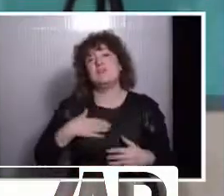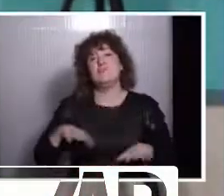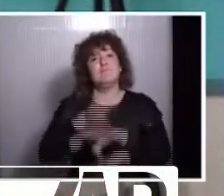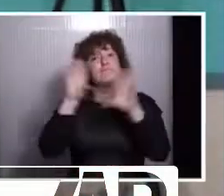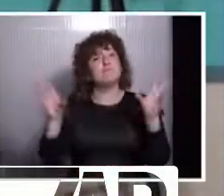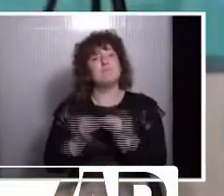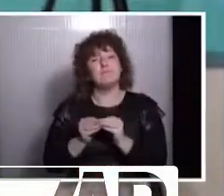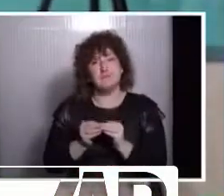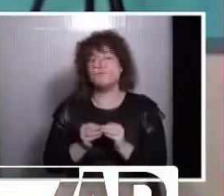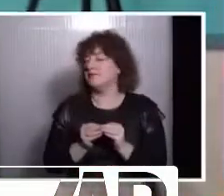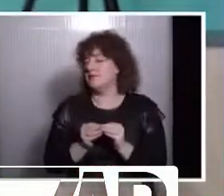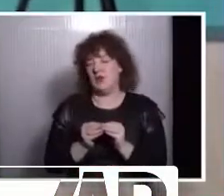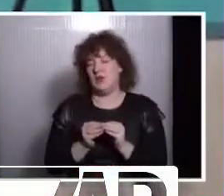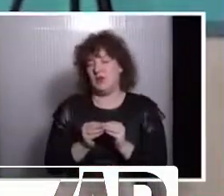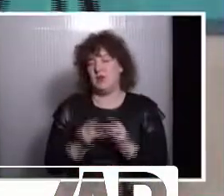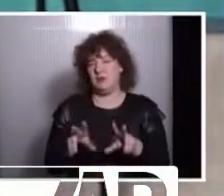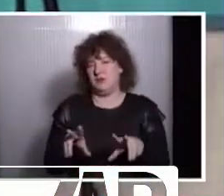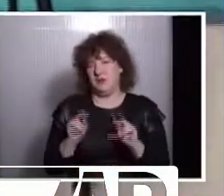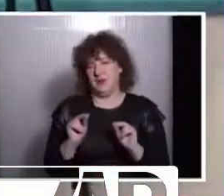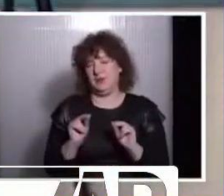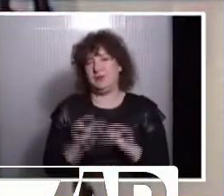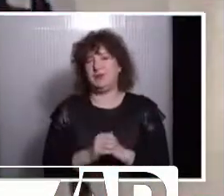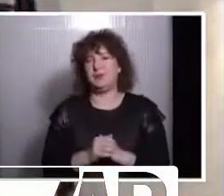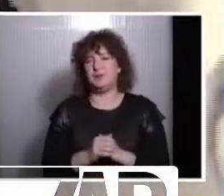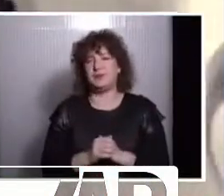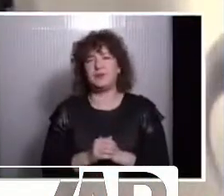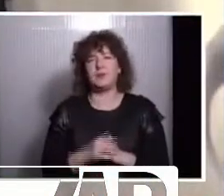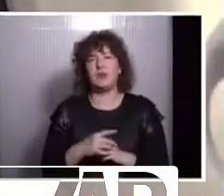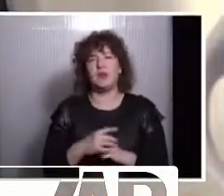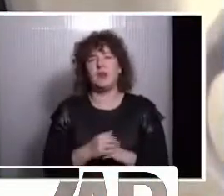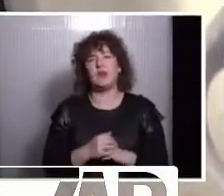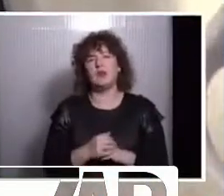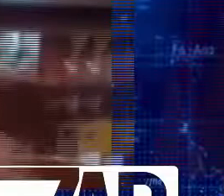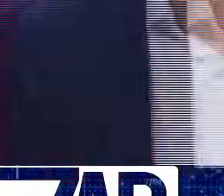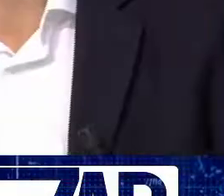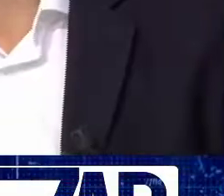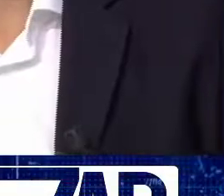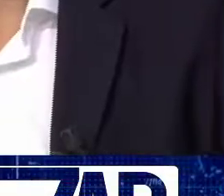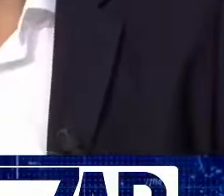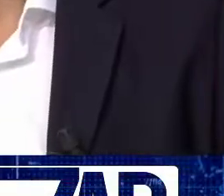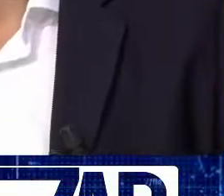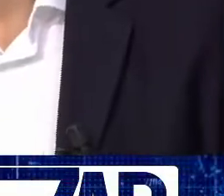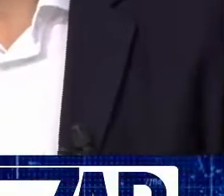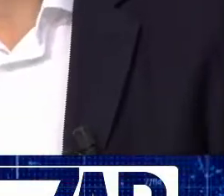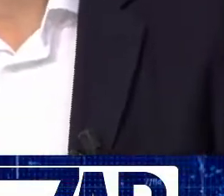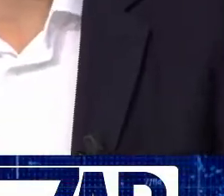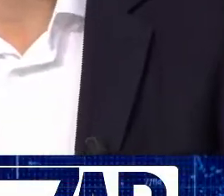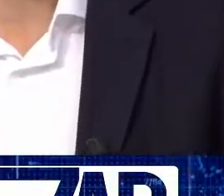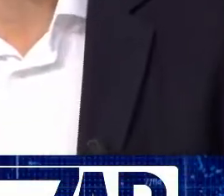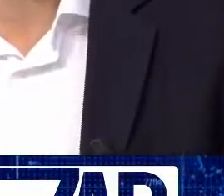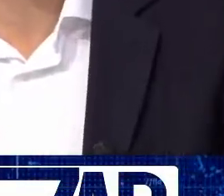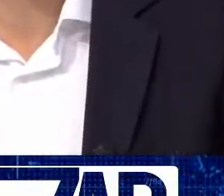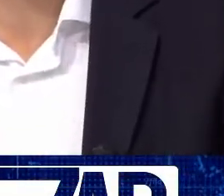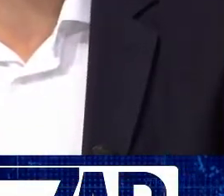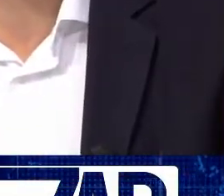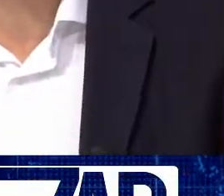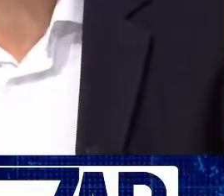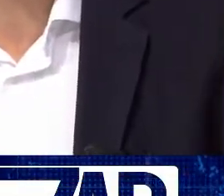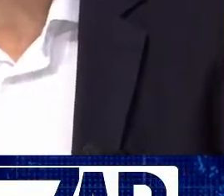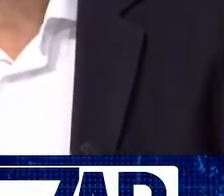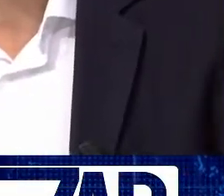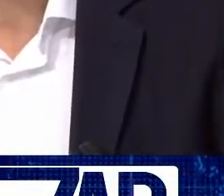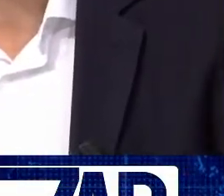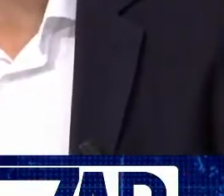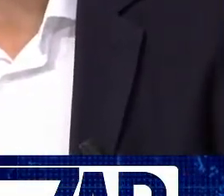comunica con sus electores. Todo lo que se está viviendo estos días en Brasil, donde todos los días son